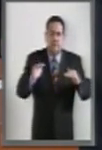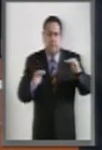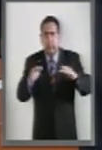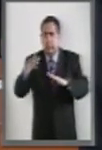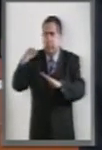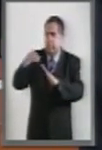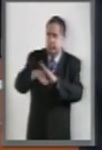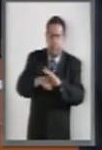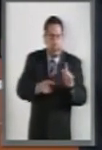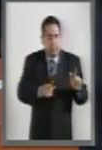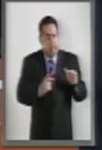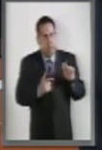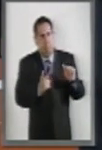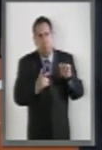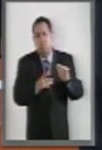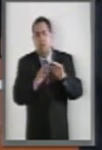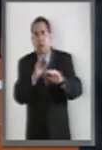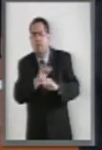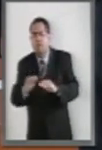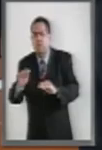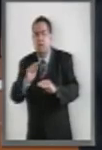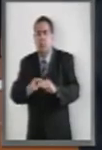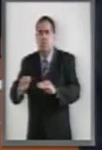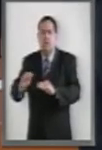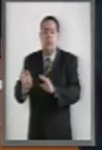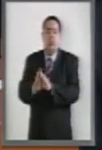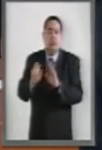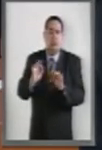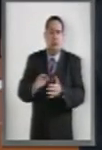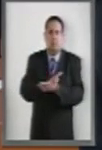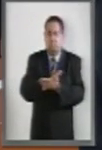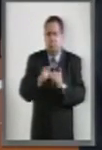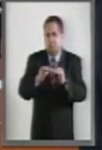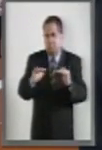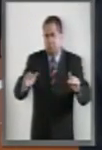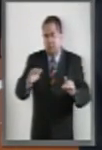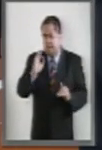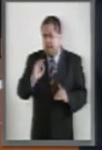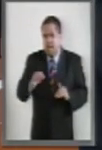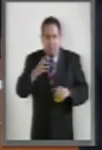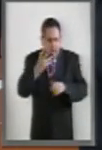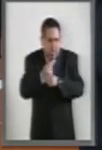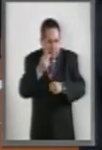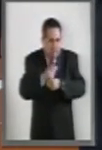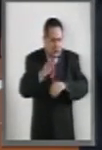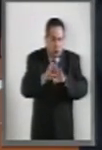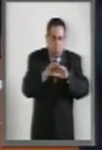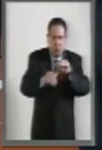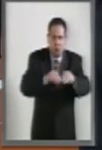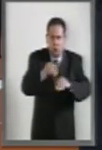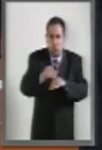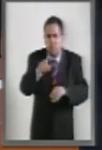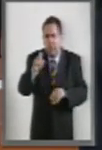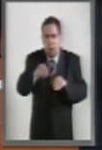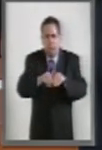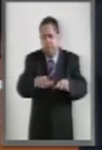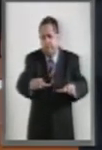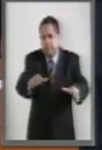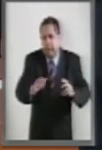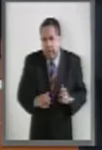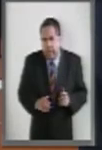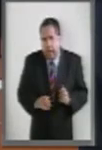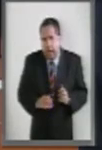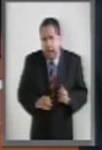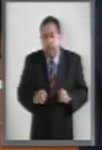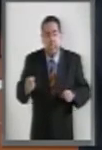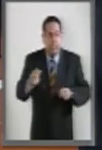caída en los rubros, por ejemplo, de infraestructura en materia hídrica en el presupuesto. Por lo que, para hacer una evaluación de lo que ha